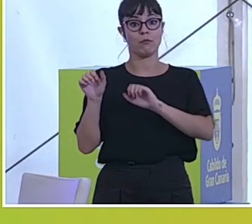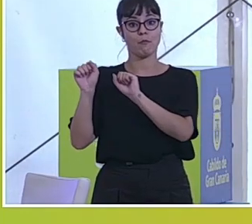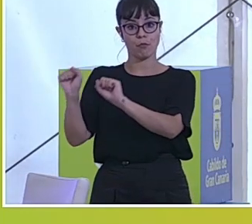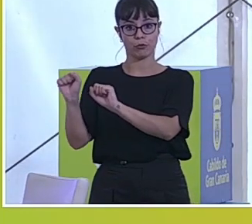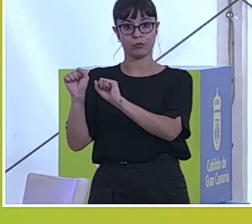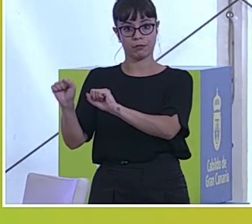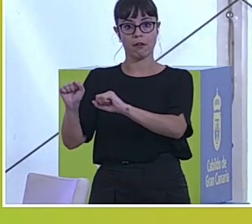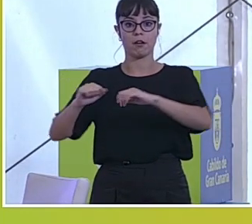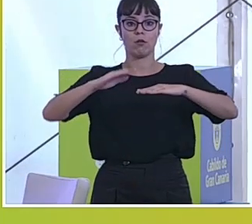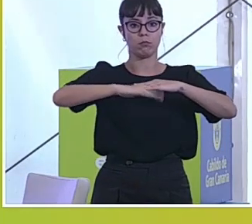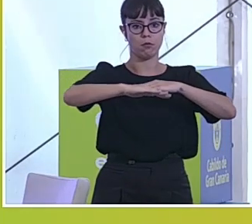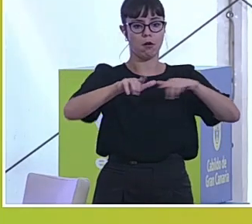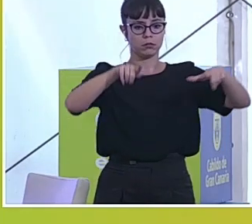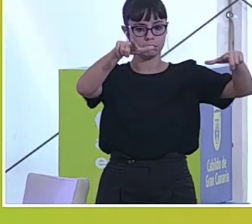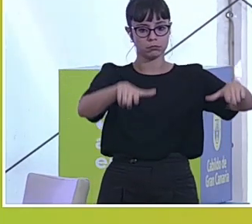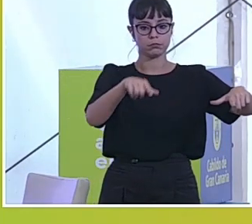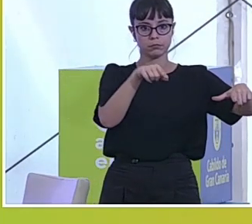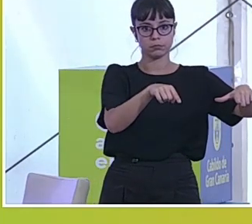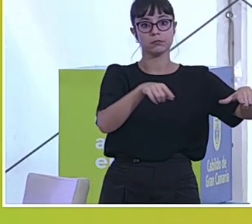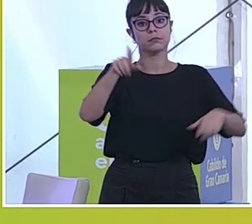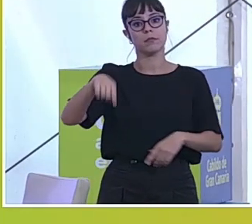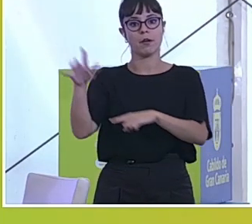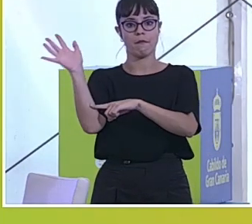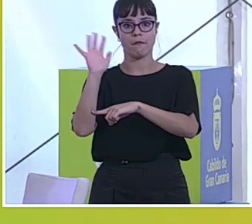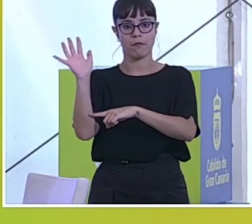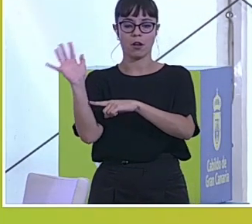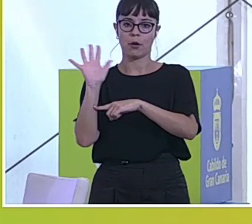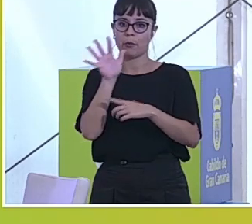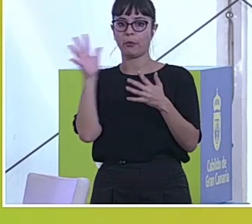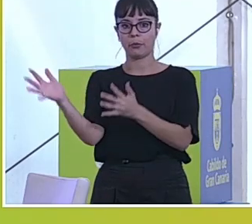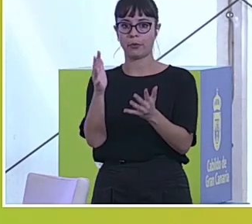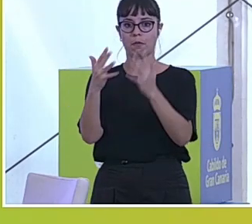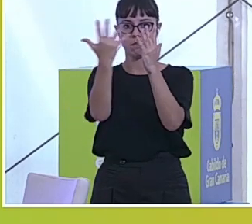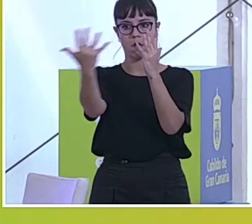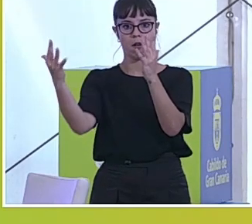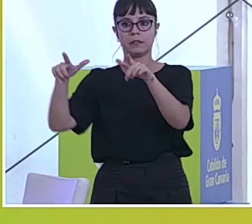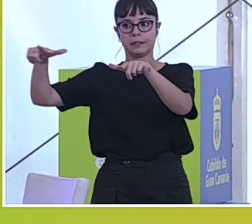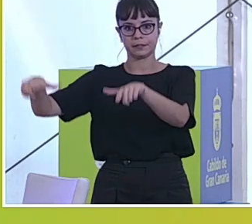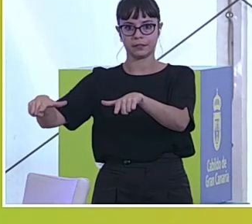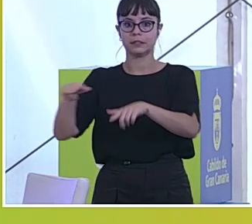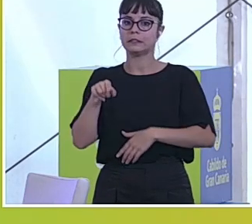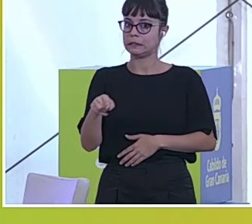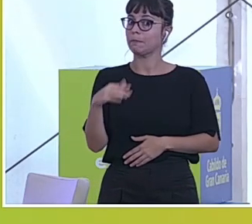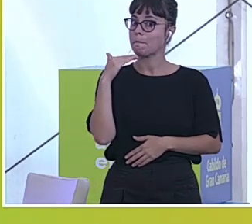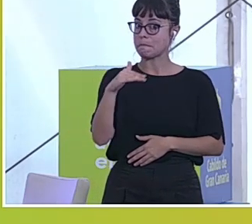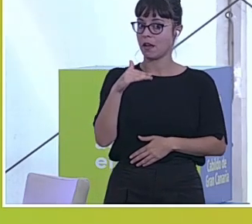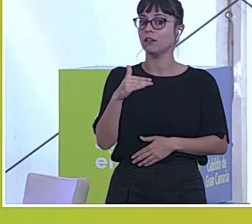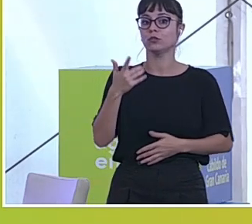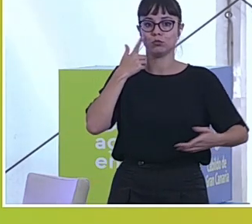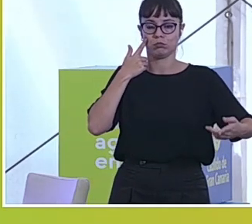nuestras instalaciones. También de un parque eólico. Puede ser endemoniado si no somos capaces de controlarlo, ¿vale? Y esta es